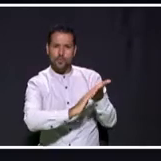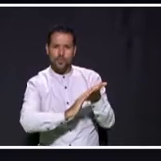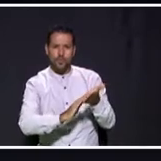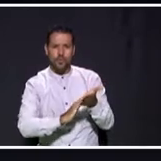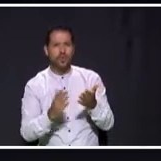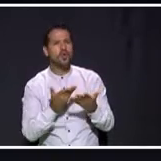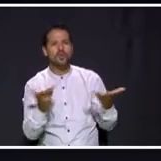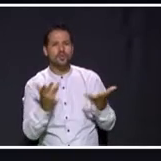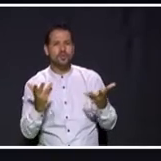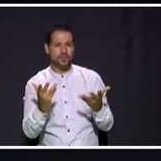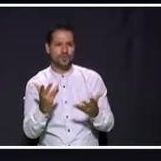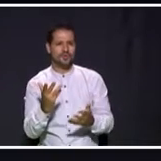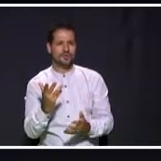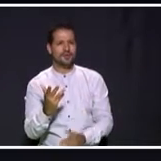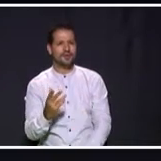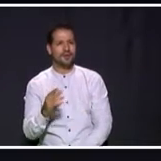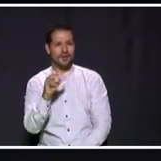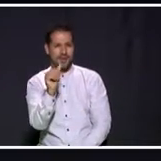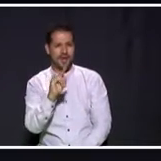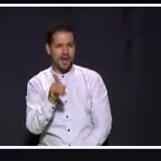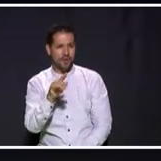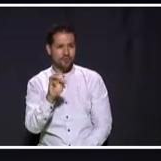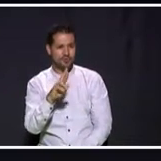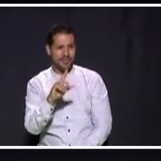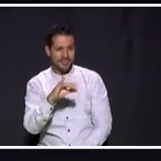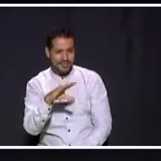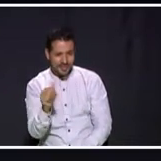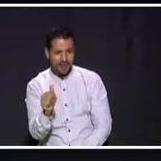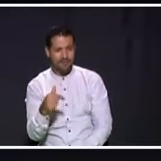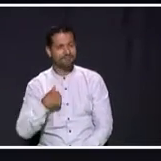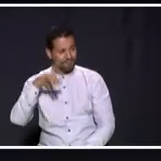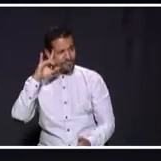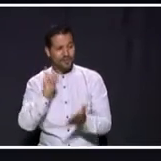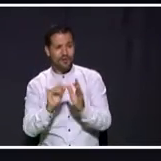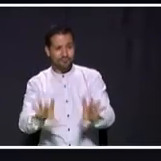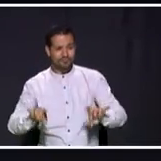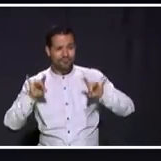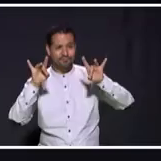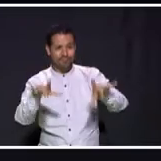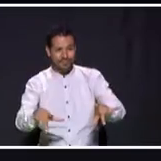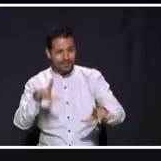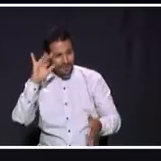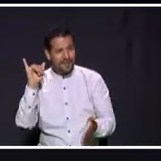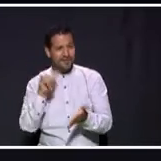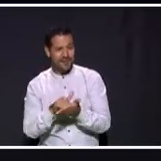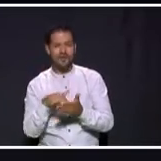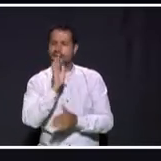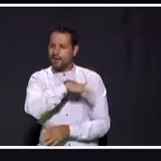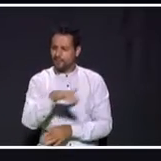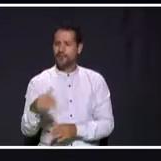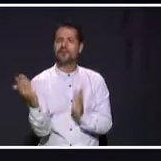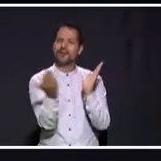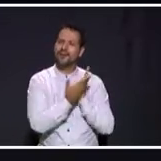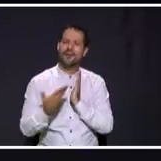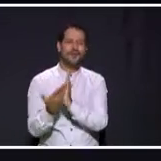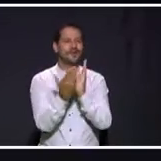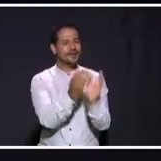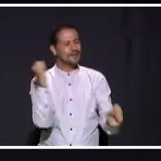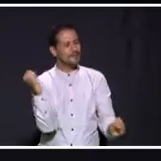creo firmemente que antioquia puede tener un futuro mejor a través de la educación el empleo el emprendimiento